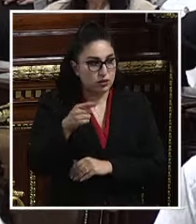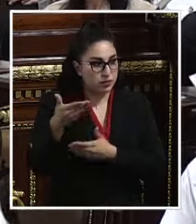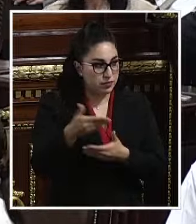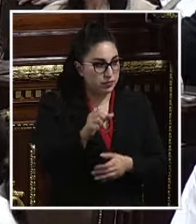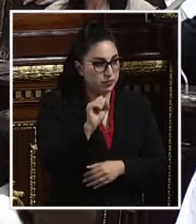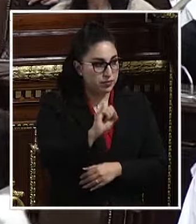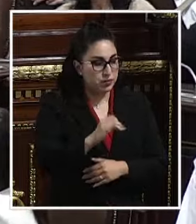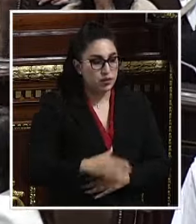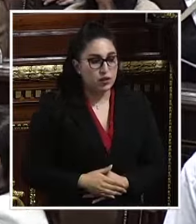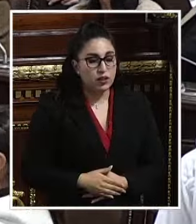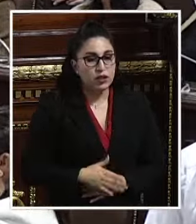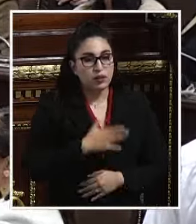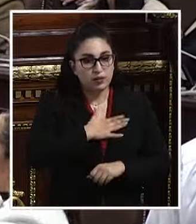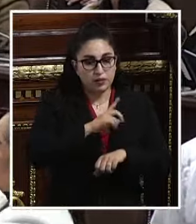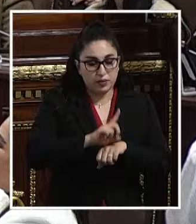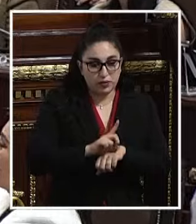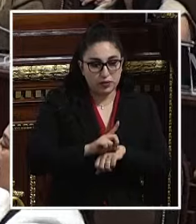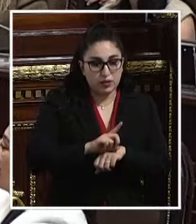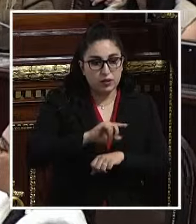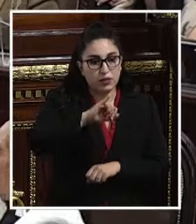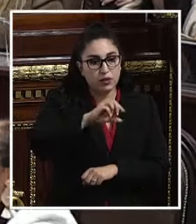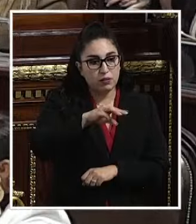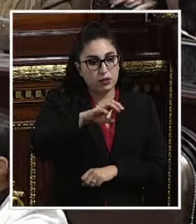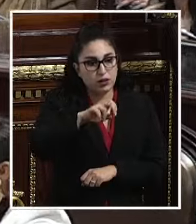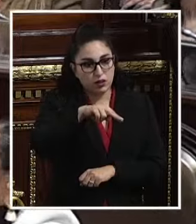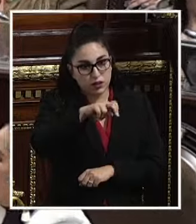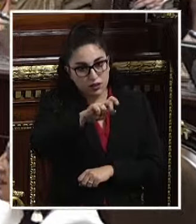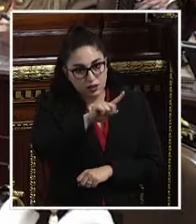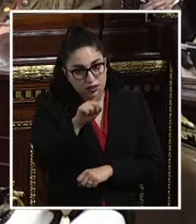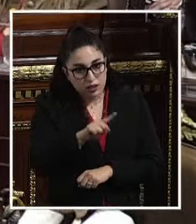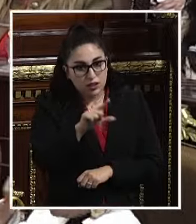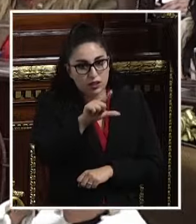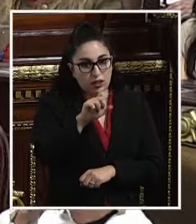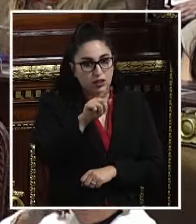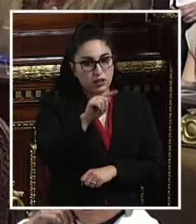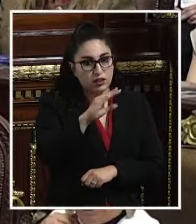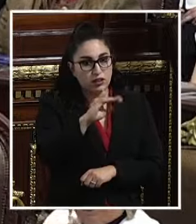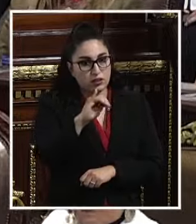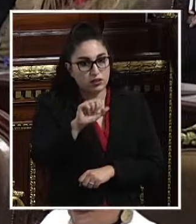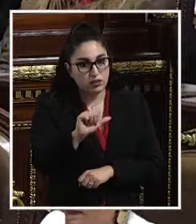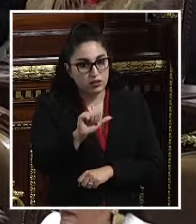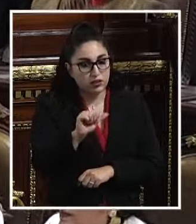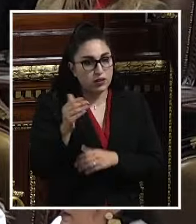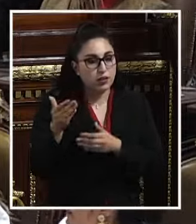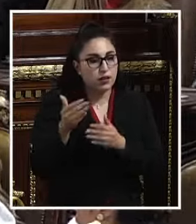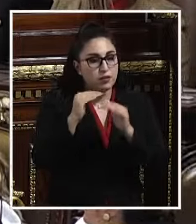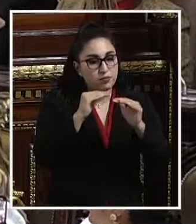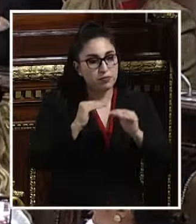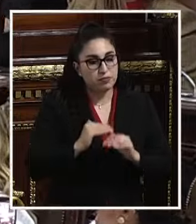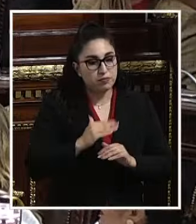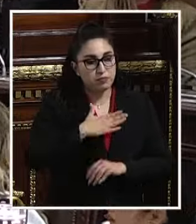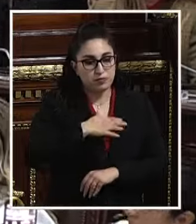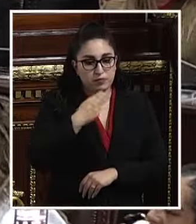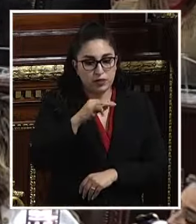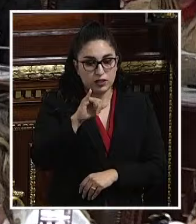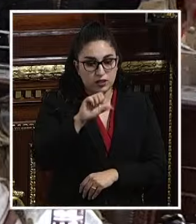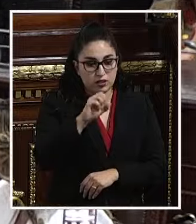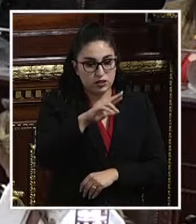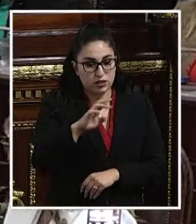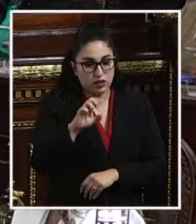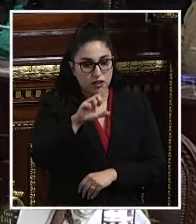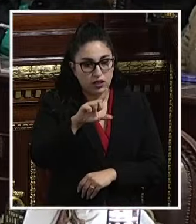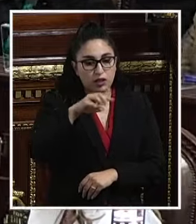Buenos días, Aro Jiménez Leticia, presente. ¿Qué tal? Buenos días. Israel Moreno Rivera,